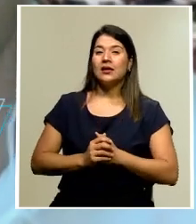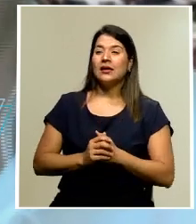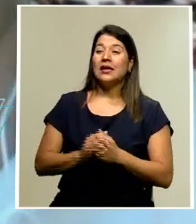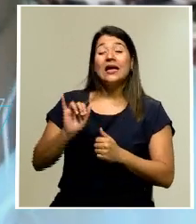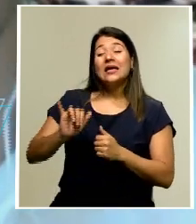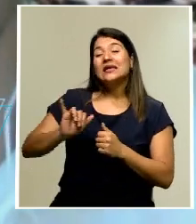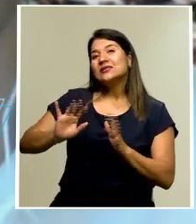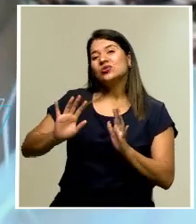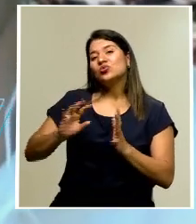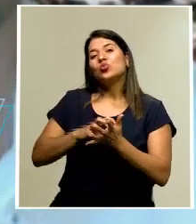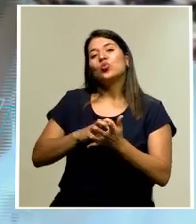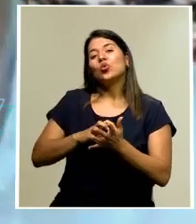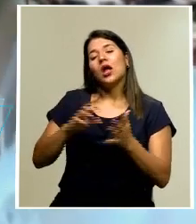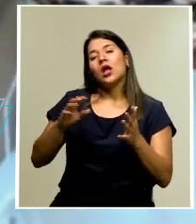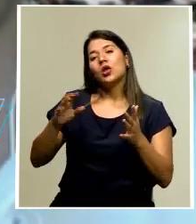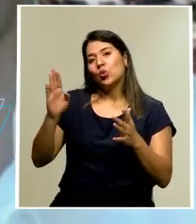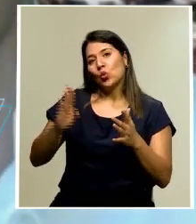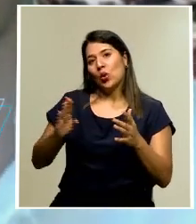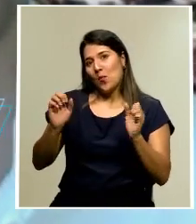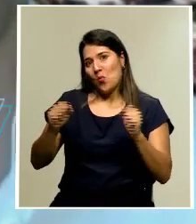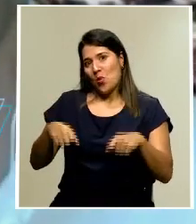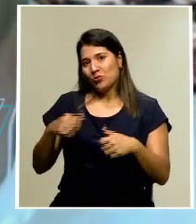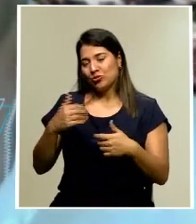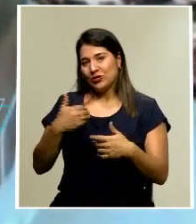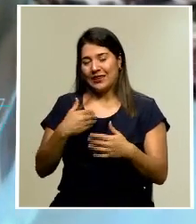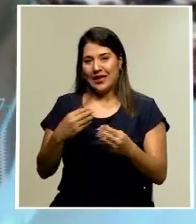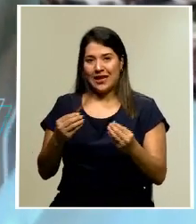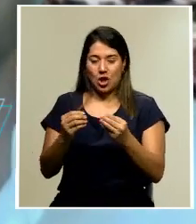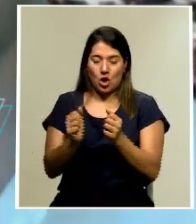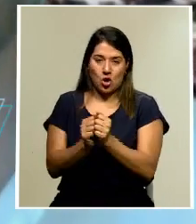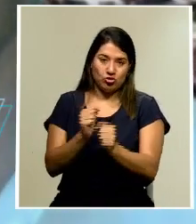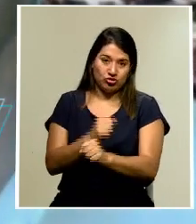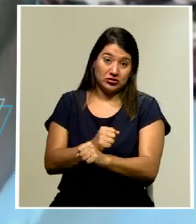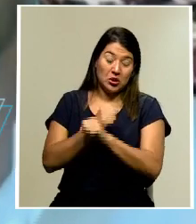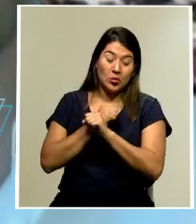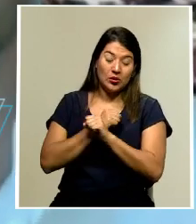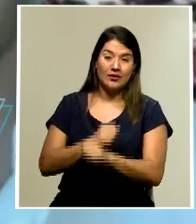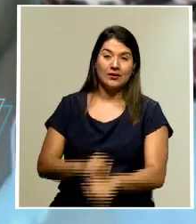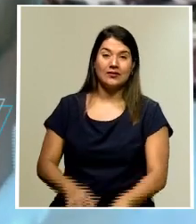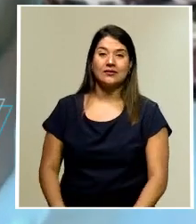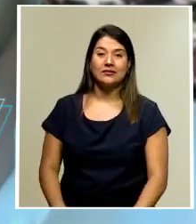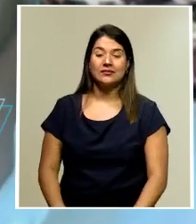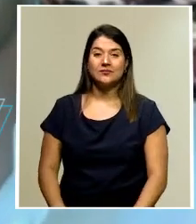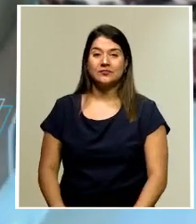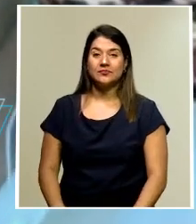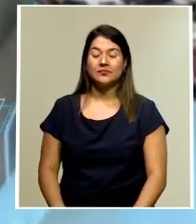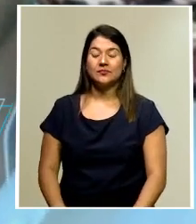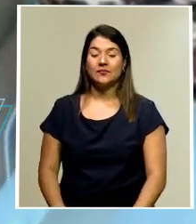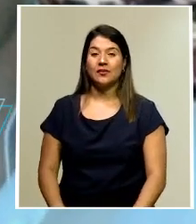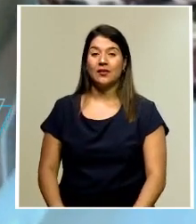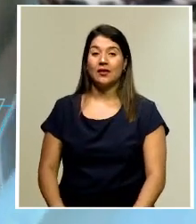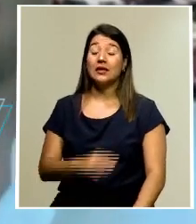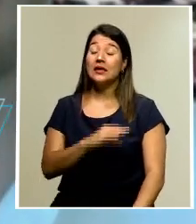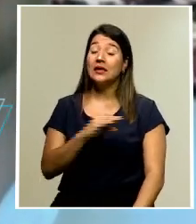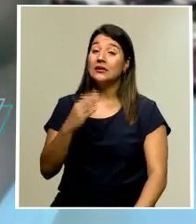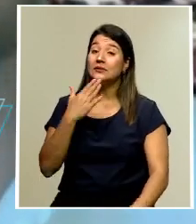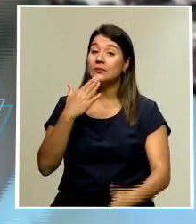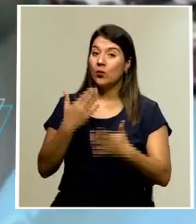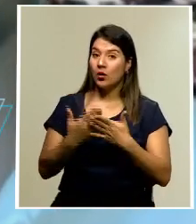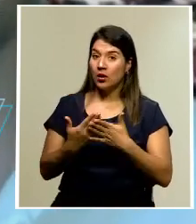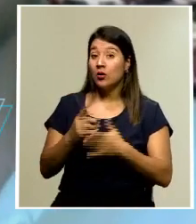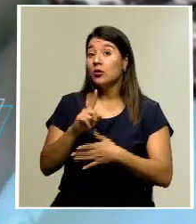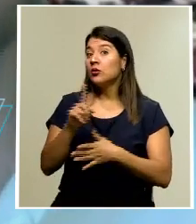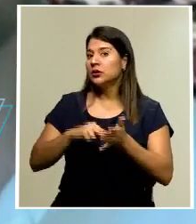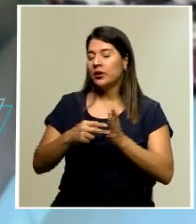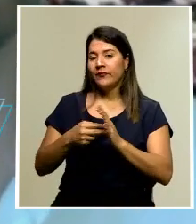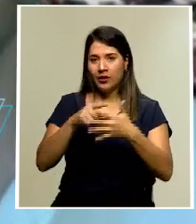esa hipótesis no se podría sostener, ¿verdad? De alguna manera también habría fuga para ellos. Pues bueno, no es que estoy diciendo que sean